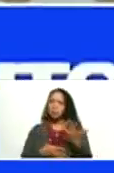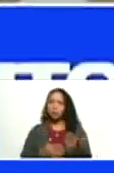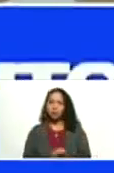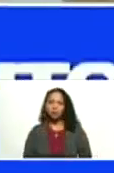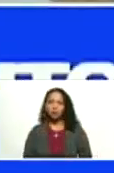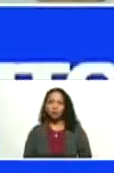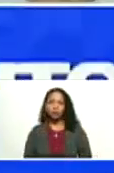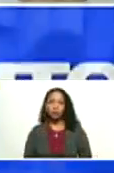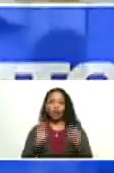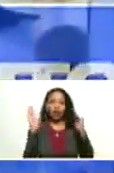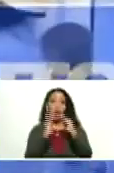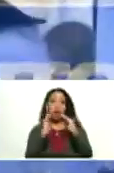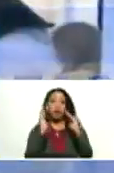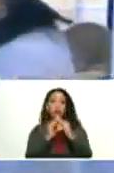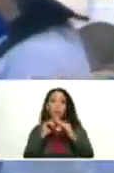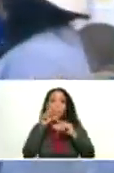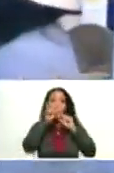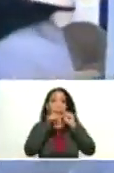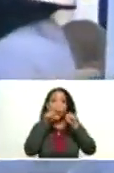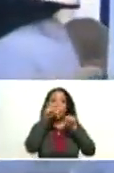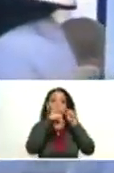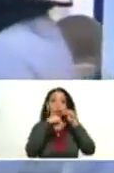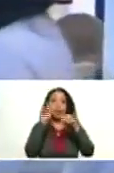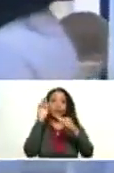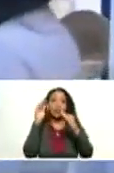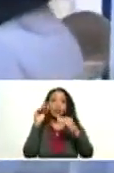Nidos avícolas, mira. Sus nidos.